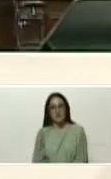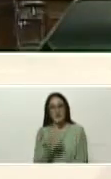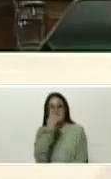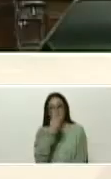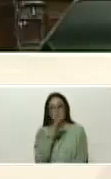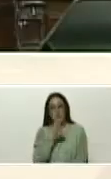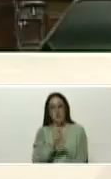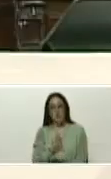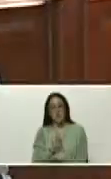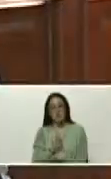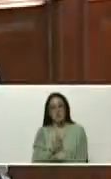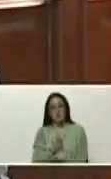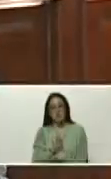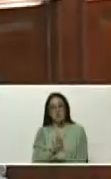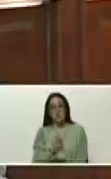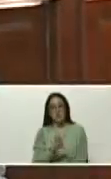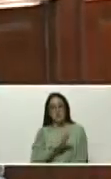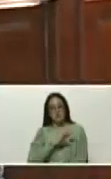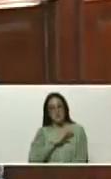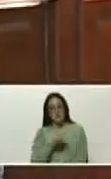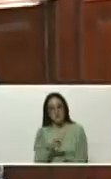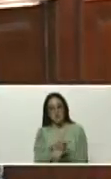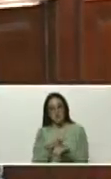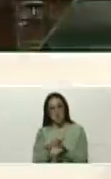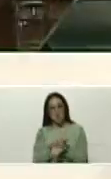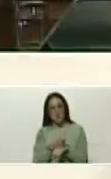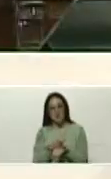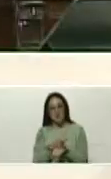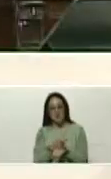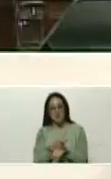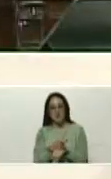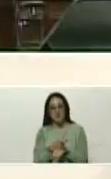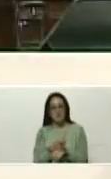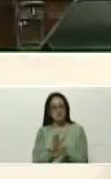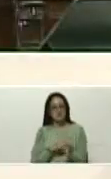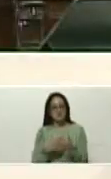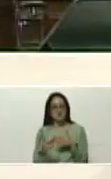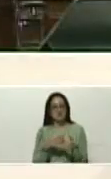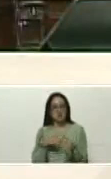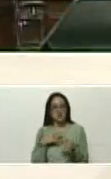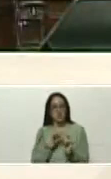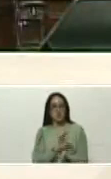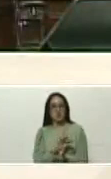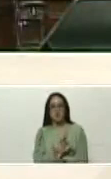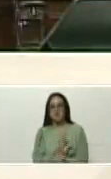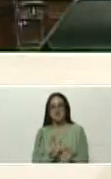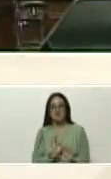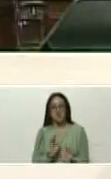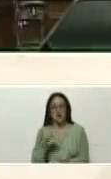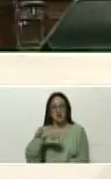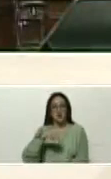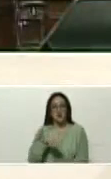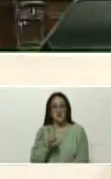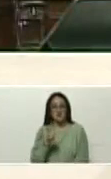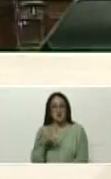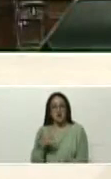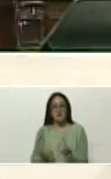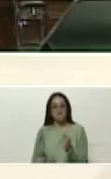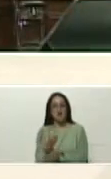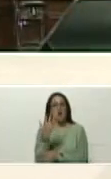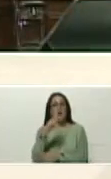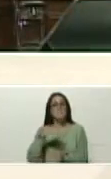Protagonismo y autogobierno. Pa' quien le duela, pues. Que desde Venezuela surgió un proyecto